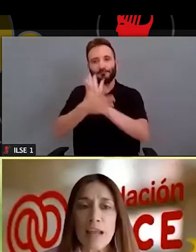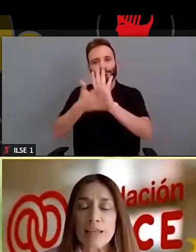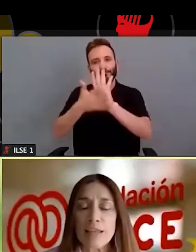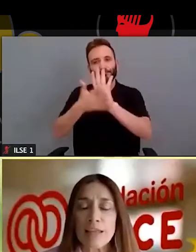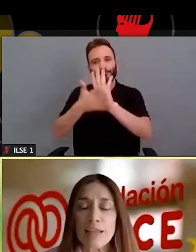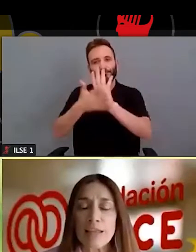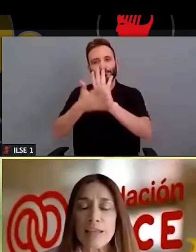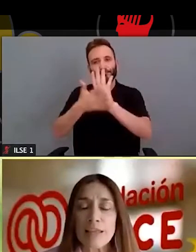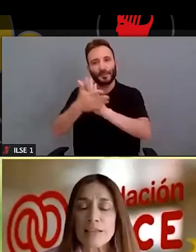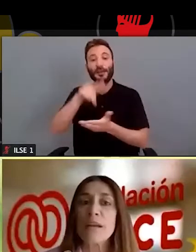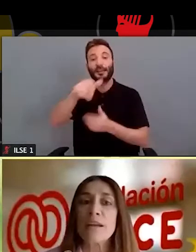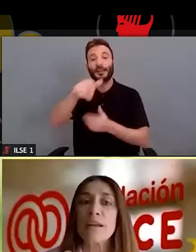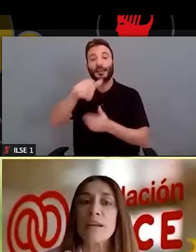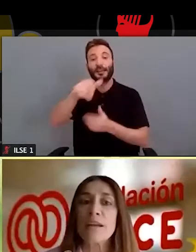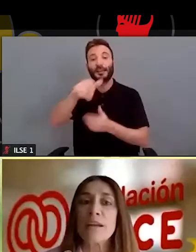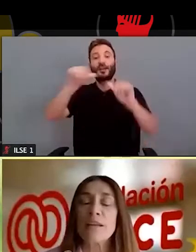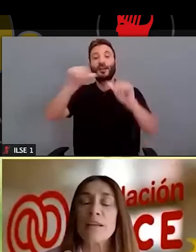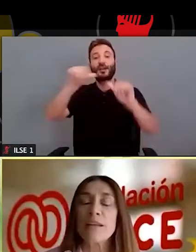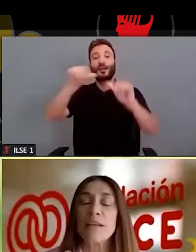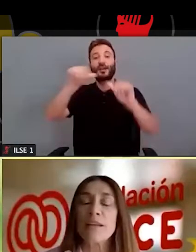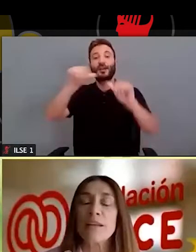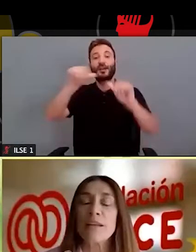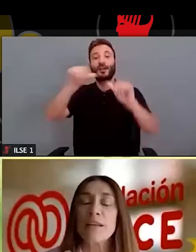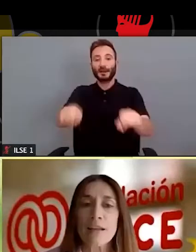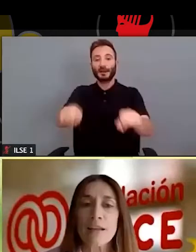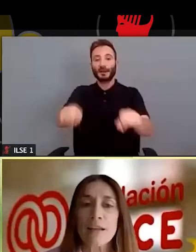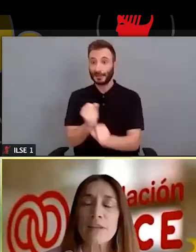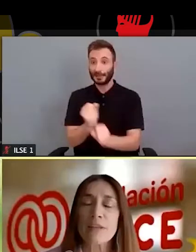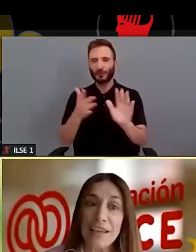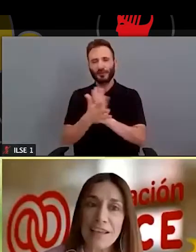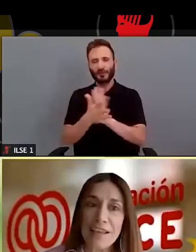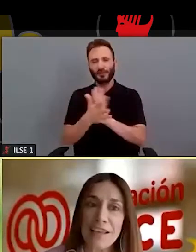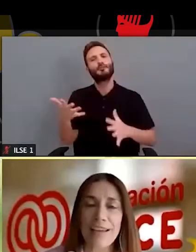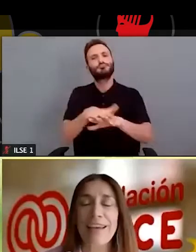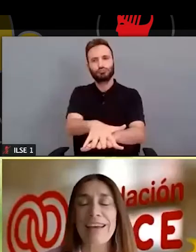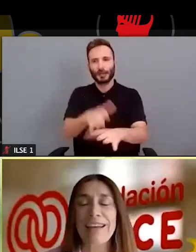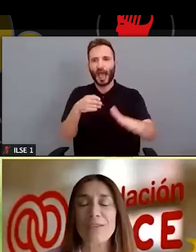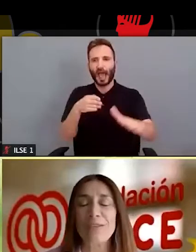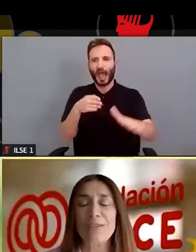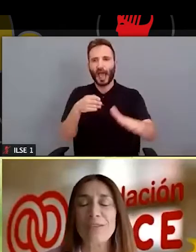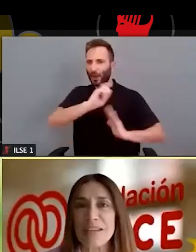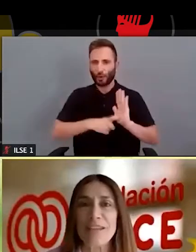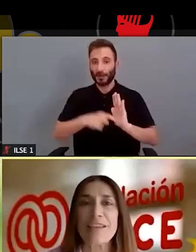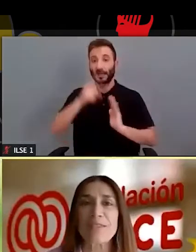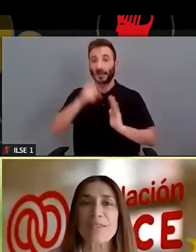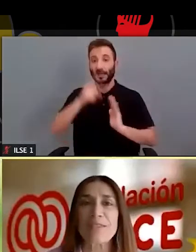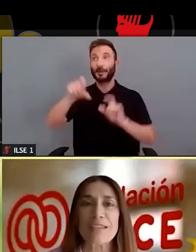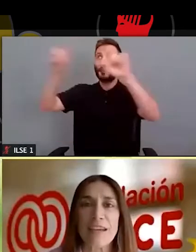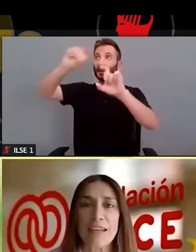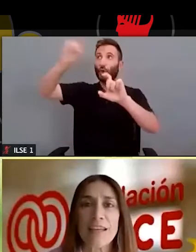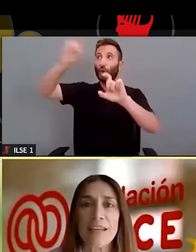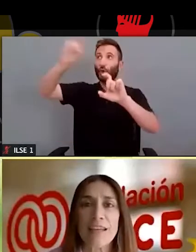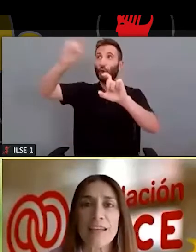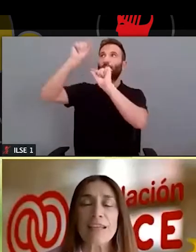la accesibilidad en su manera de trabajar y a su vez contagiarán a otras empresas, entidades con las que